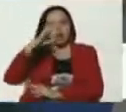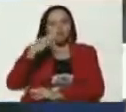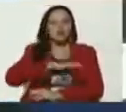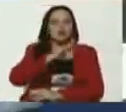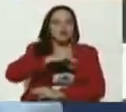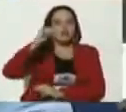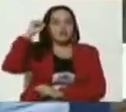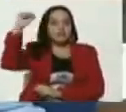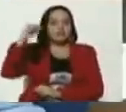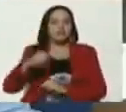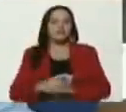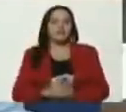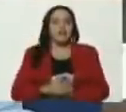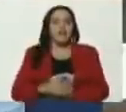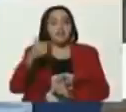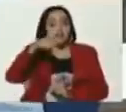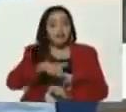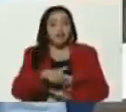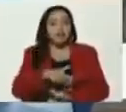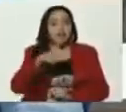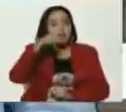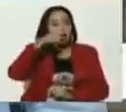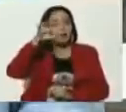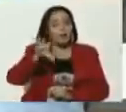aquí, desde nuestra patria, la patria bolivariana.